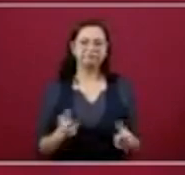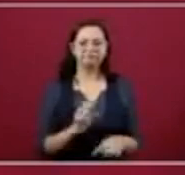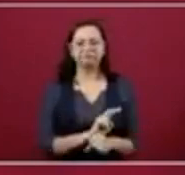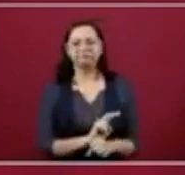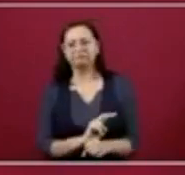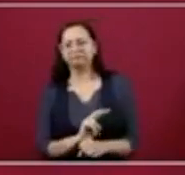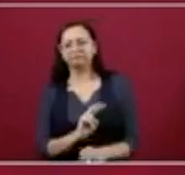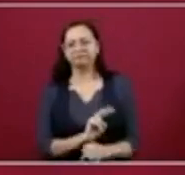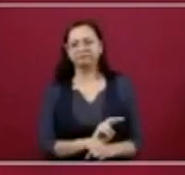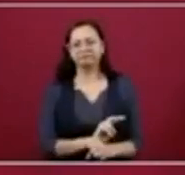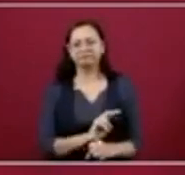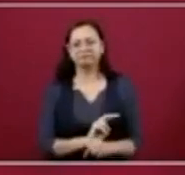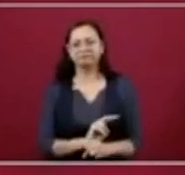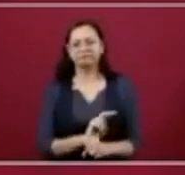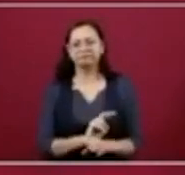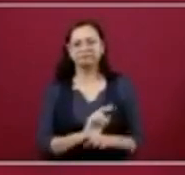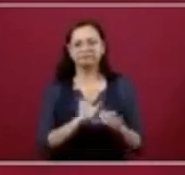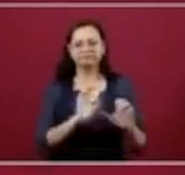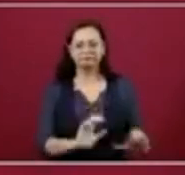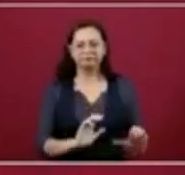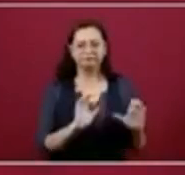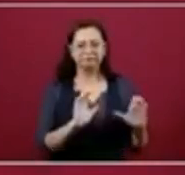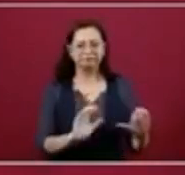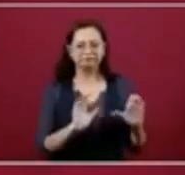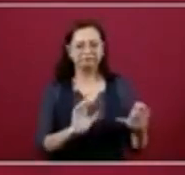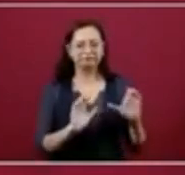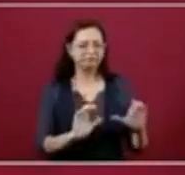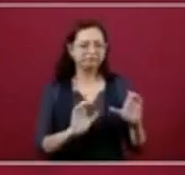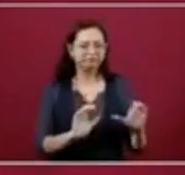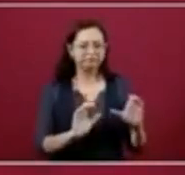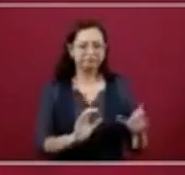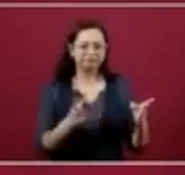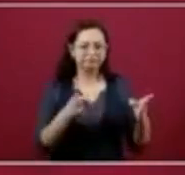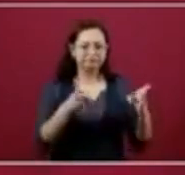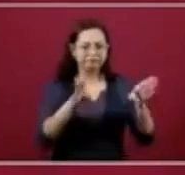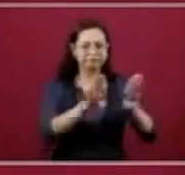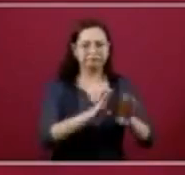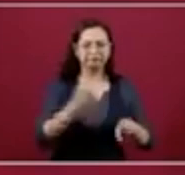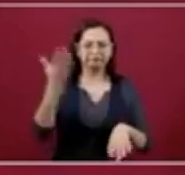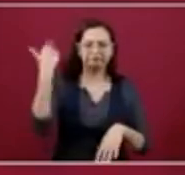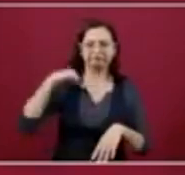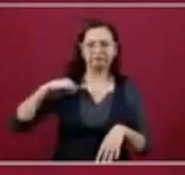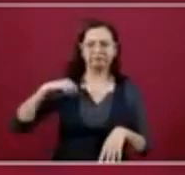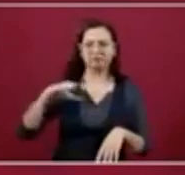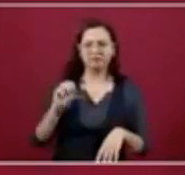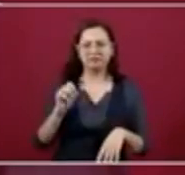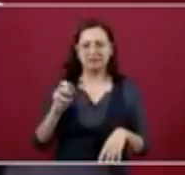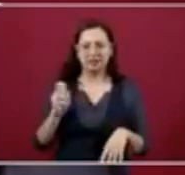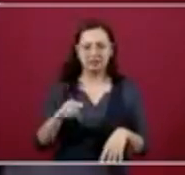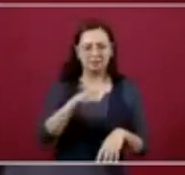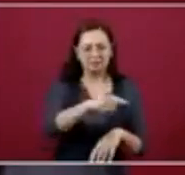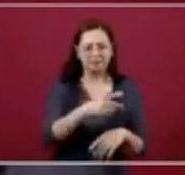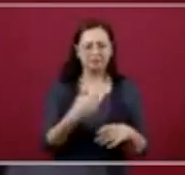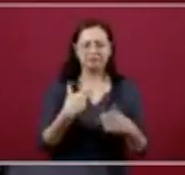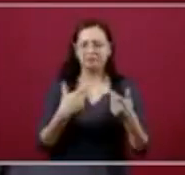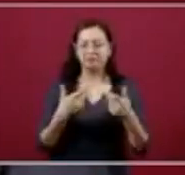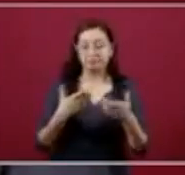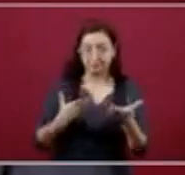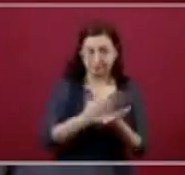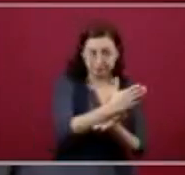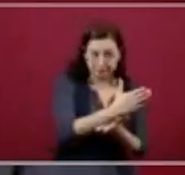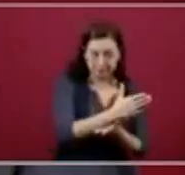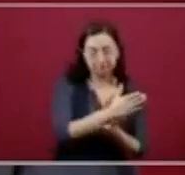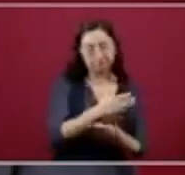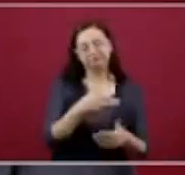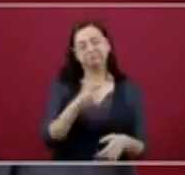custodiados, cuidados por el antiguo CISEN, sin acceso a